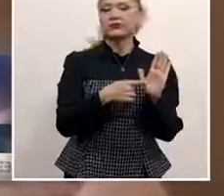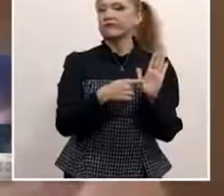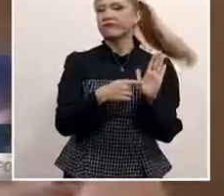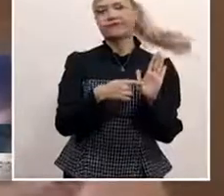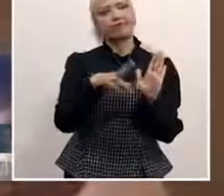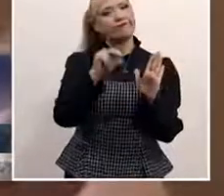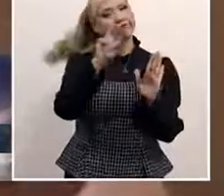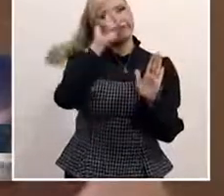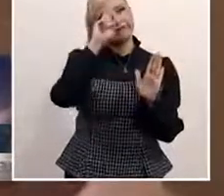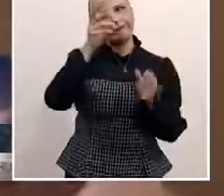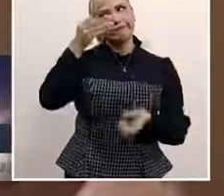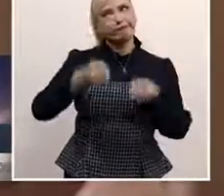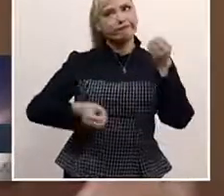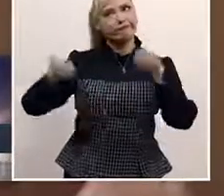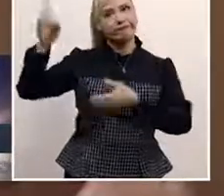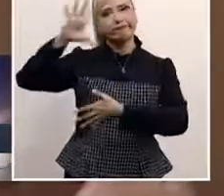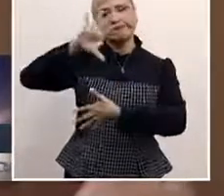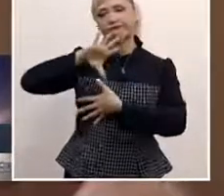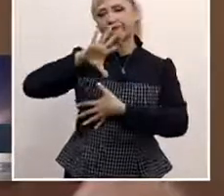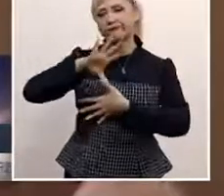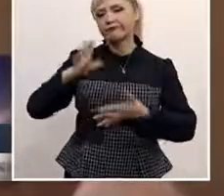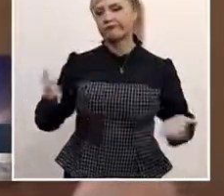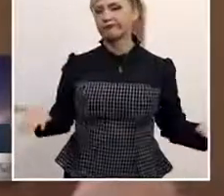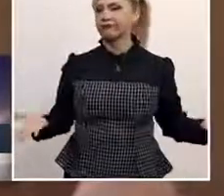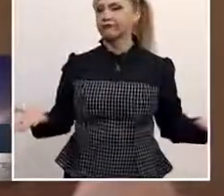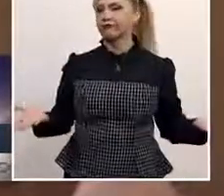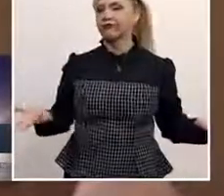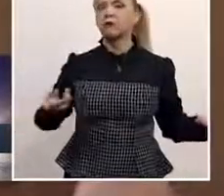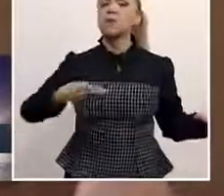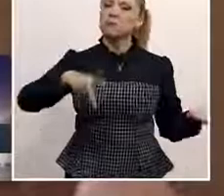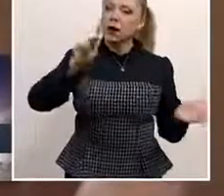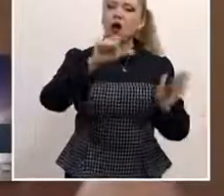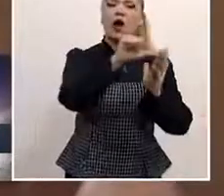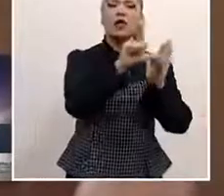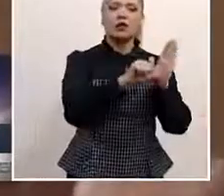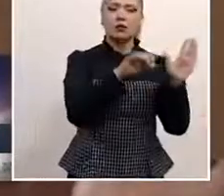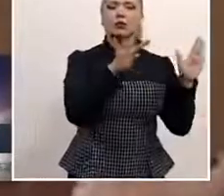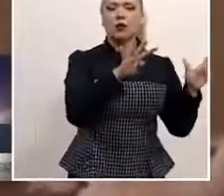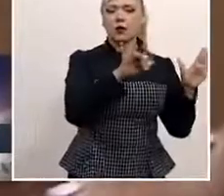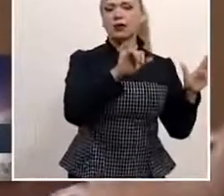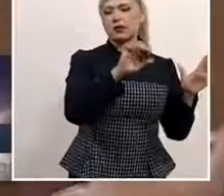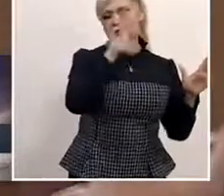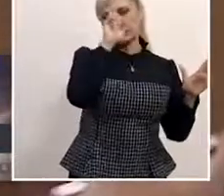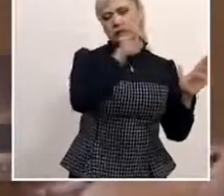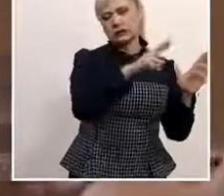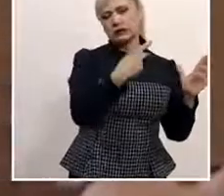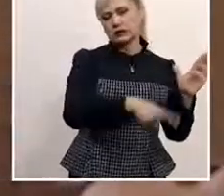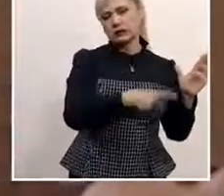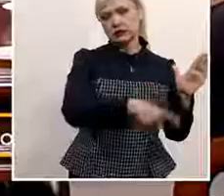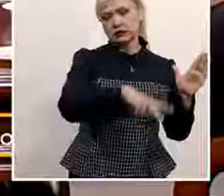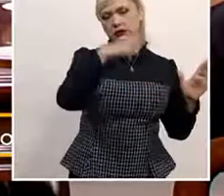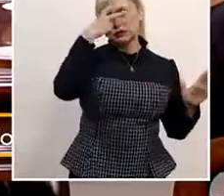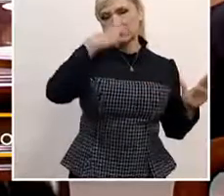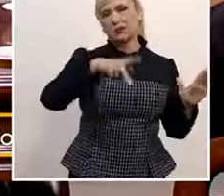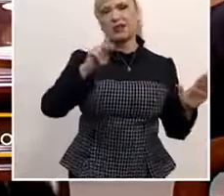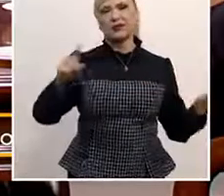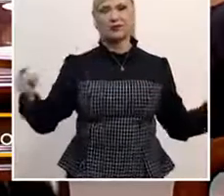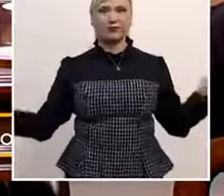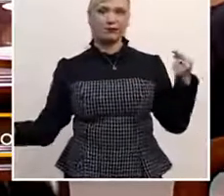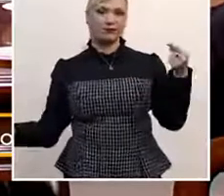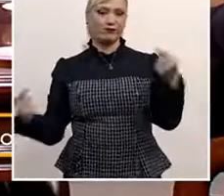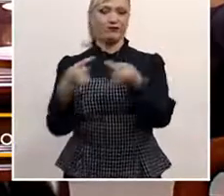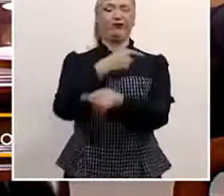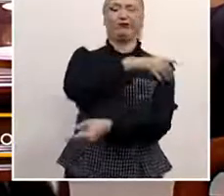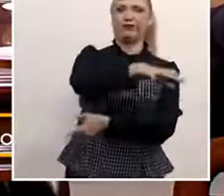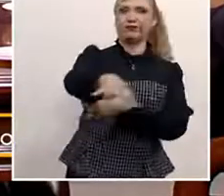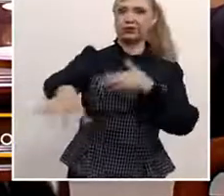corte interamericana pero si está pegado al artículo 19 constitucional y entonces esto sí genera un caos cabe destacar que la